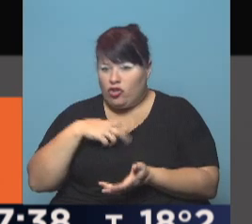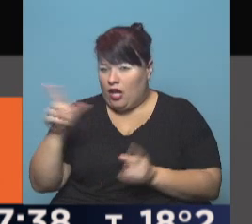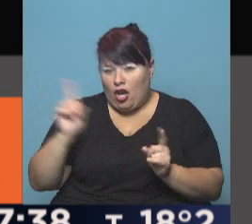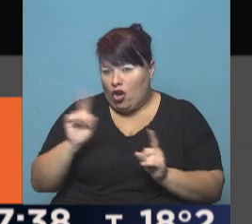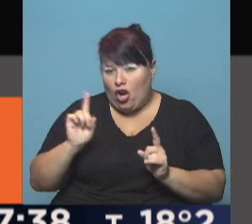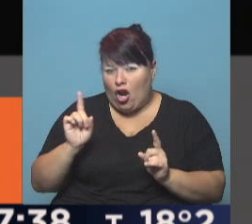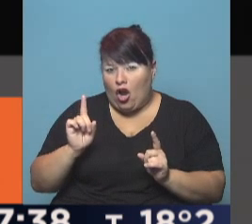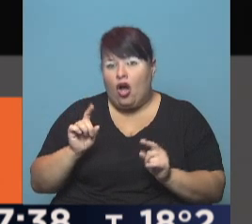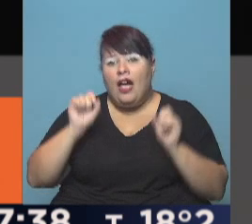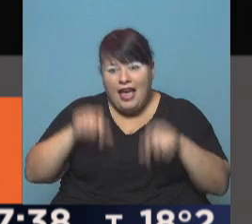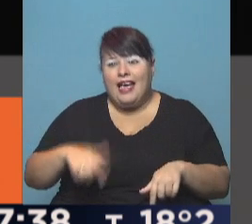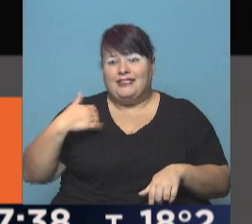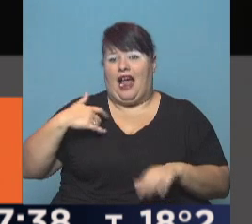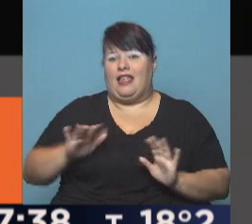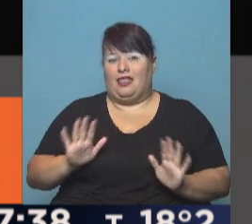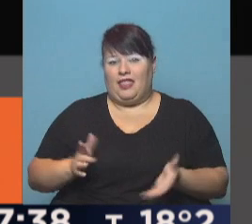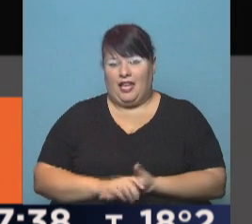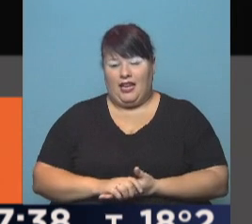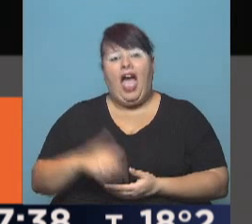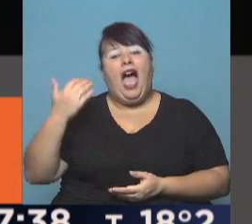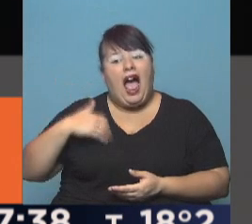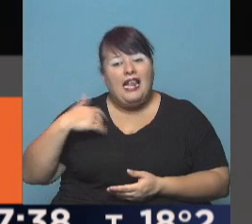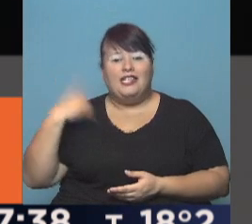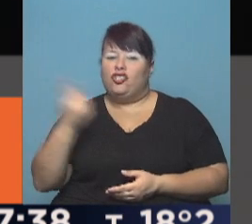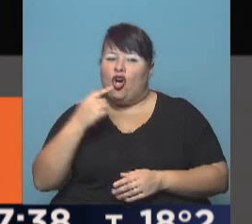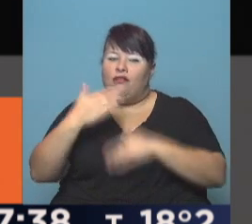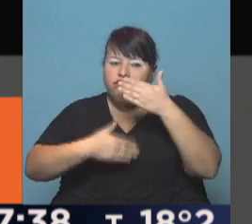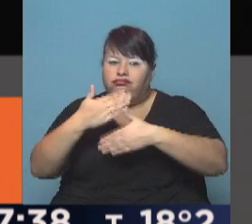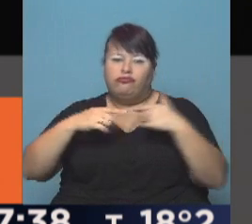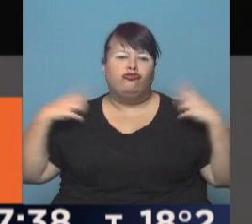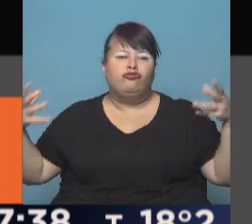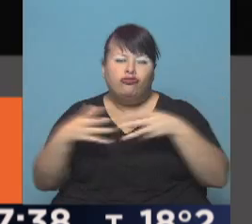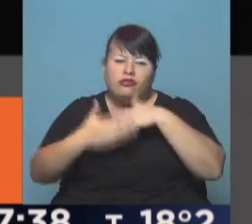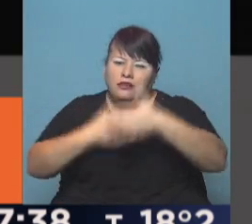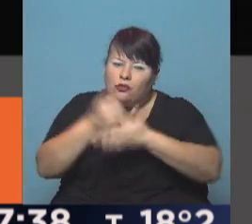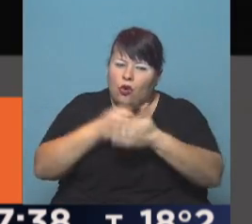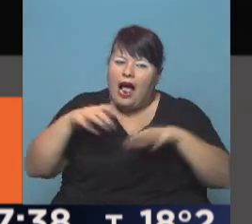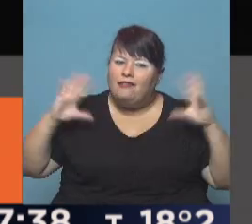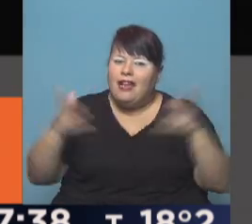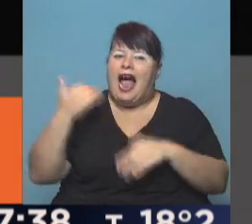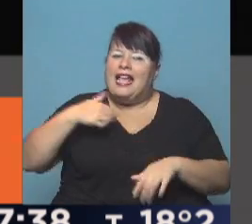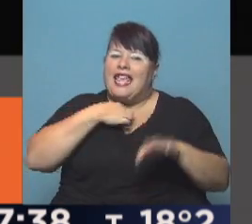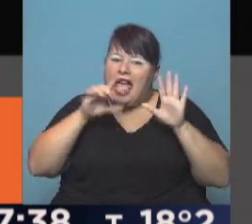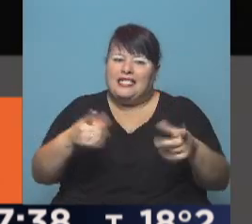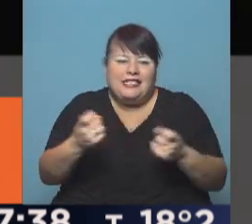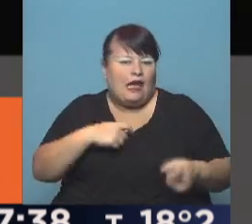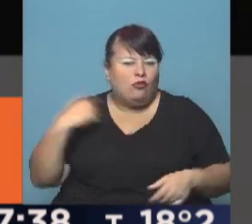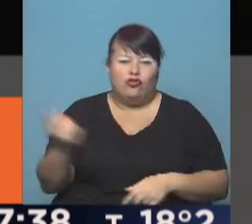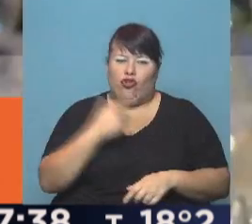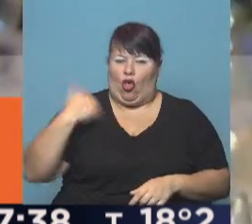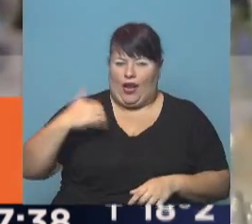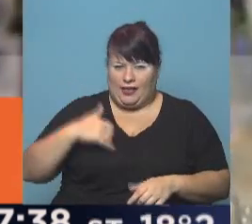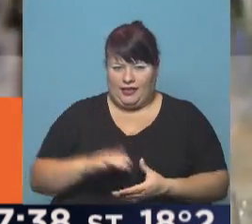no, es la Argentina. Es la Argentina que estamos construyendo entre todos. Es la Argentina que queremos y merecemos todos